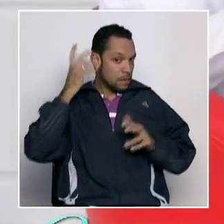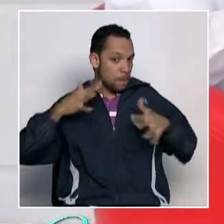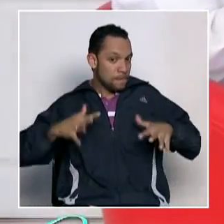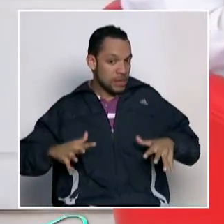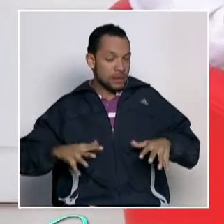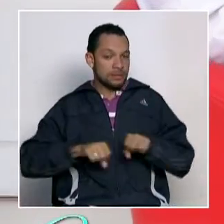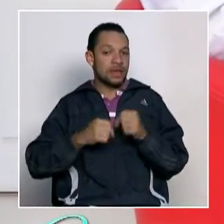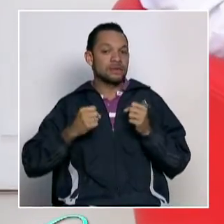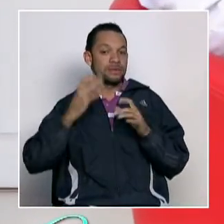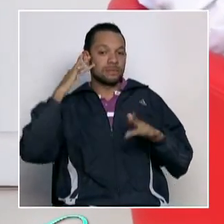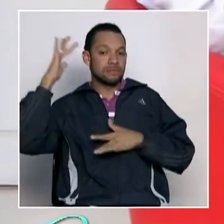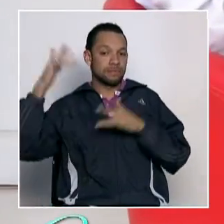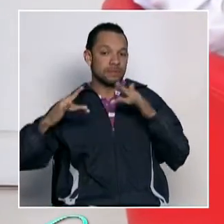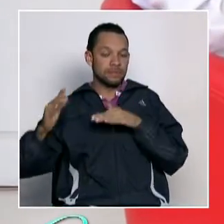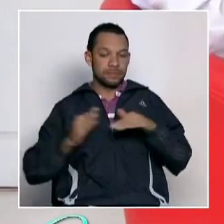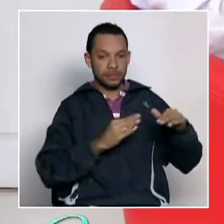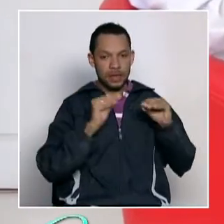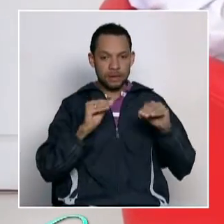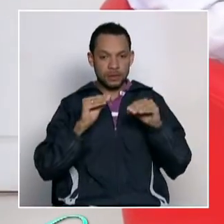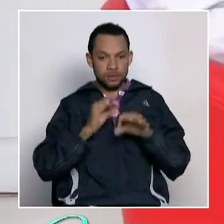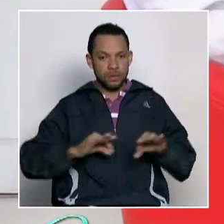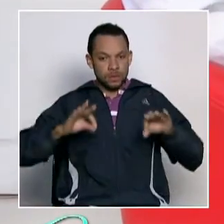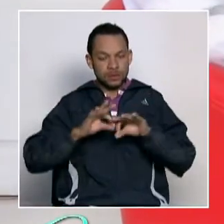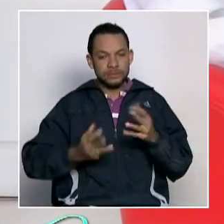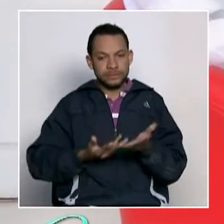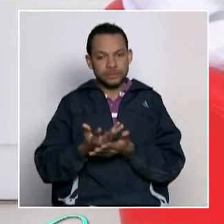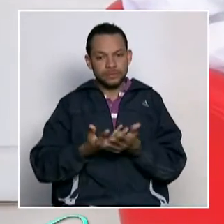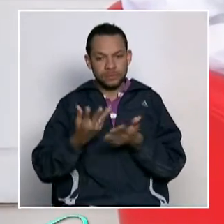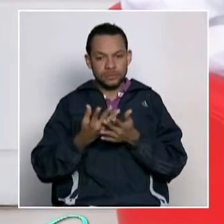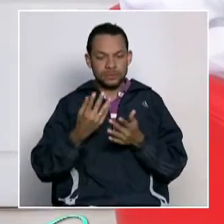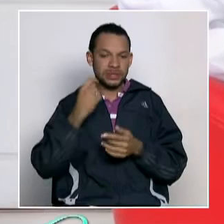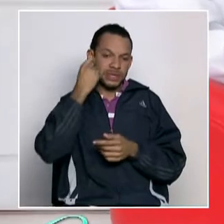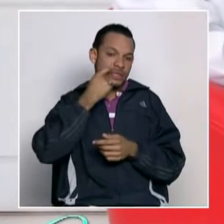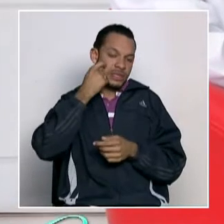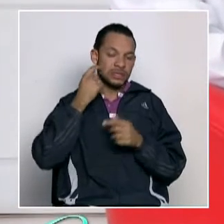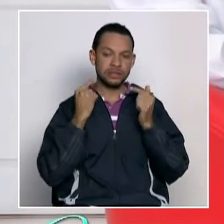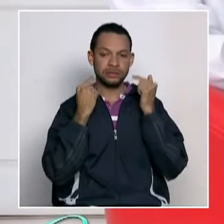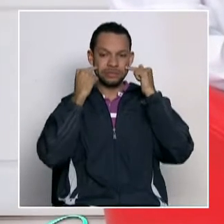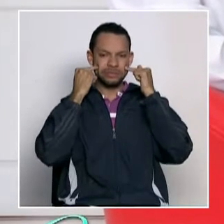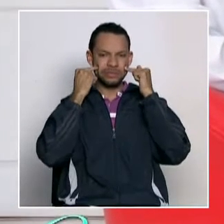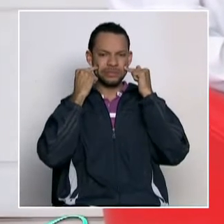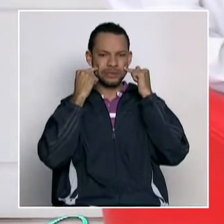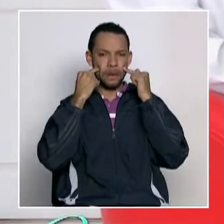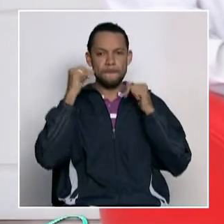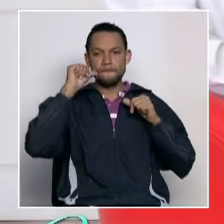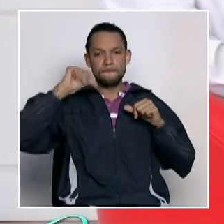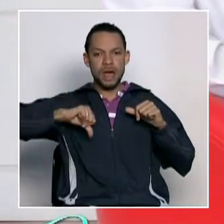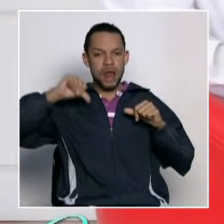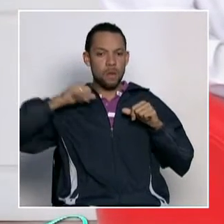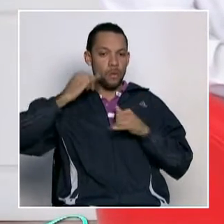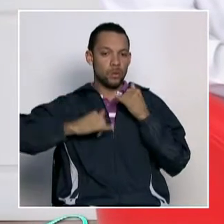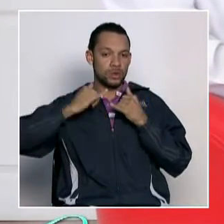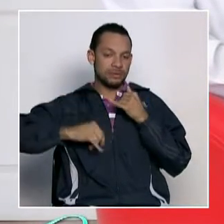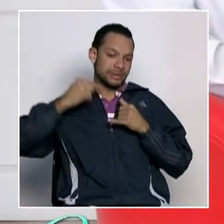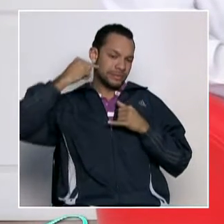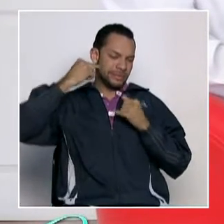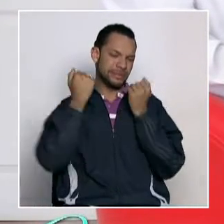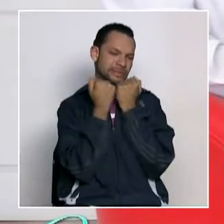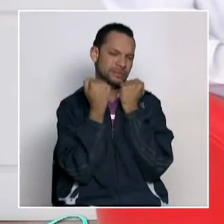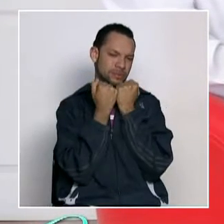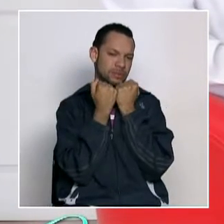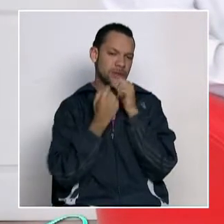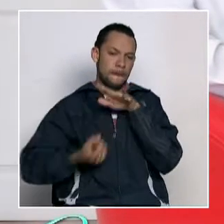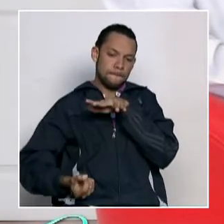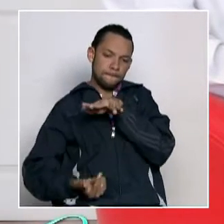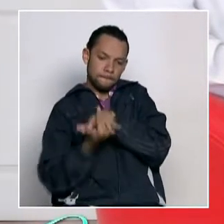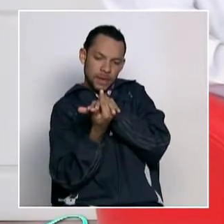un adecuado diagnóstico, doctor. Porque las cordales la gente siempre la ha tomado por la presión que le hacen los dientes y porque